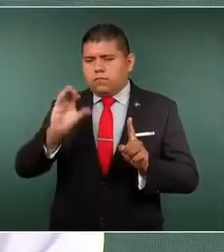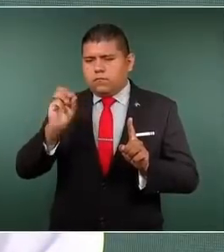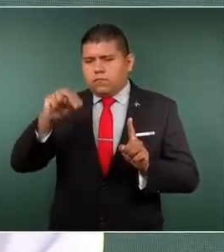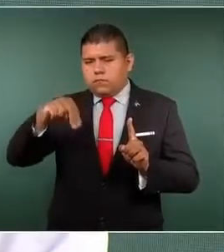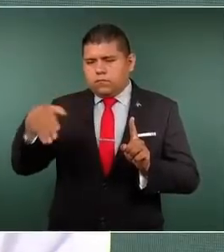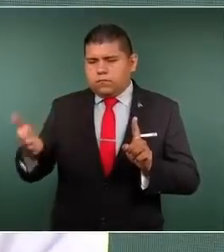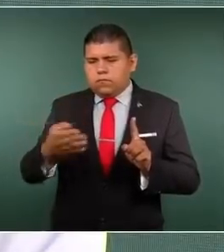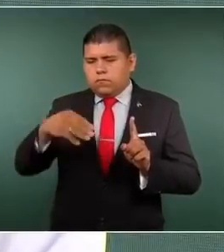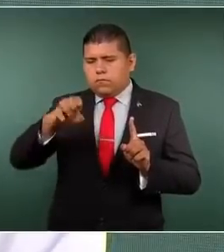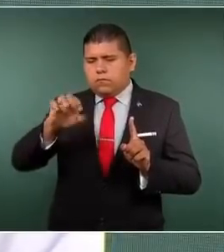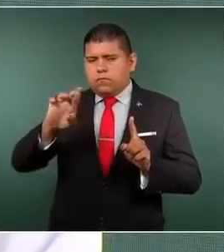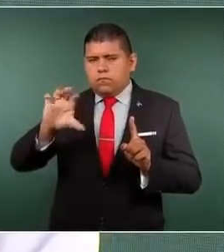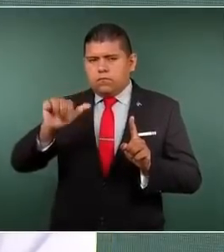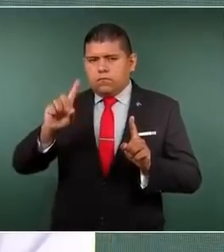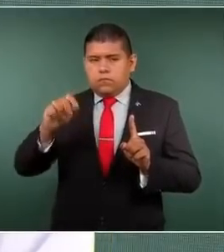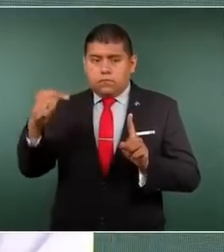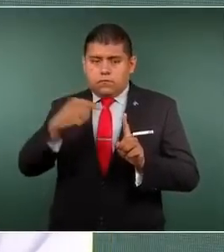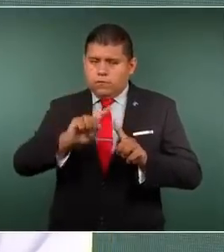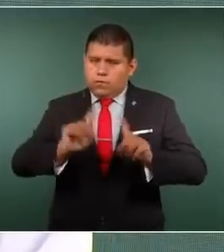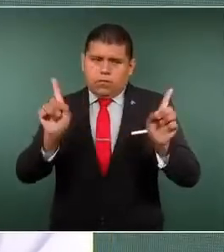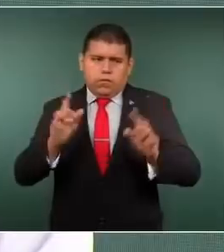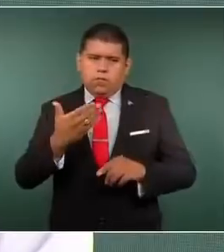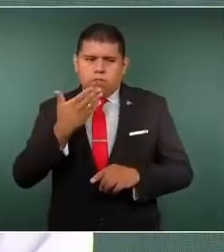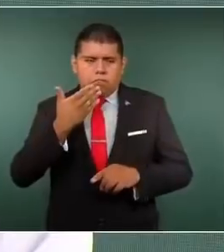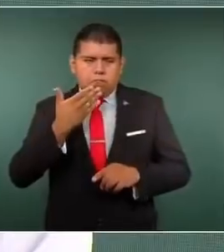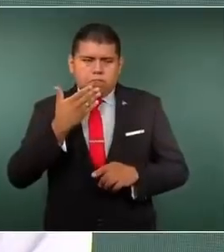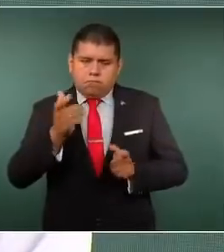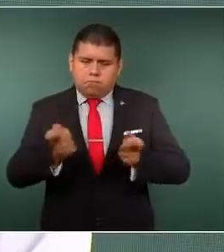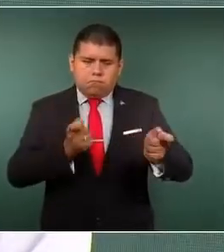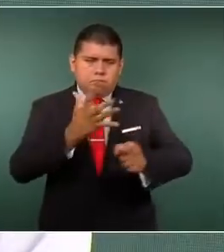dirigente honesto nayarita